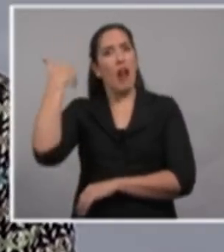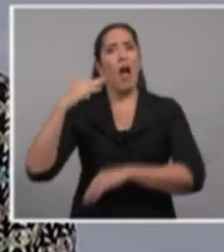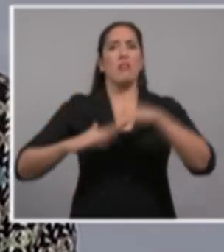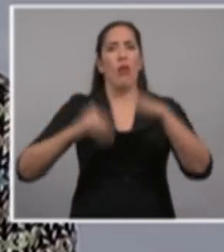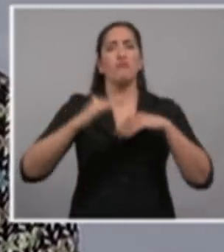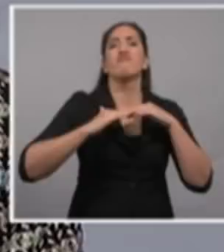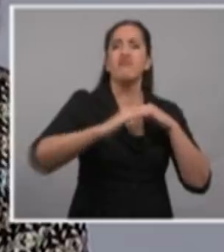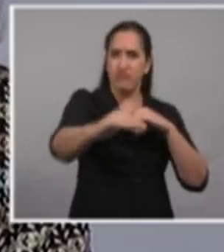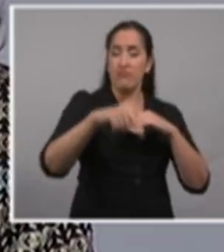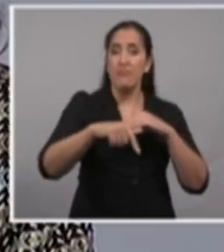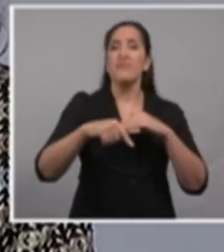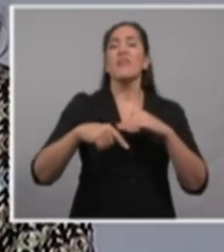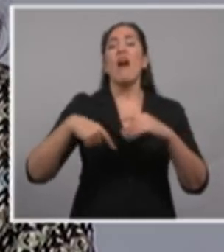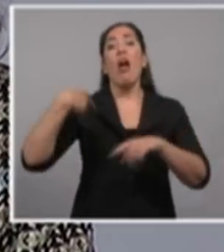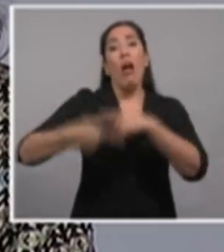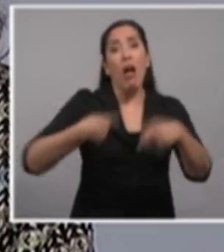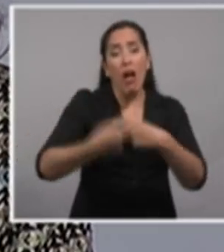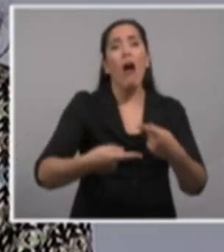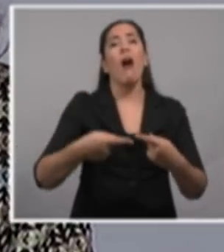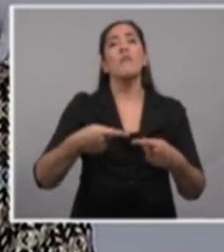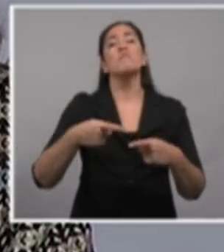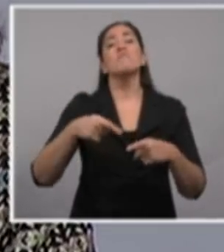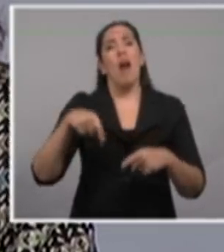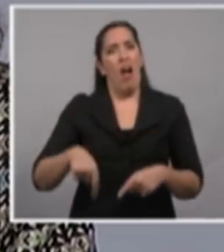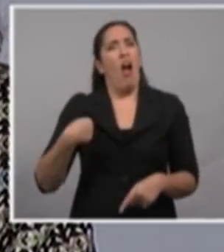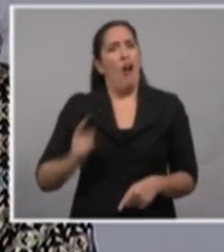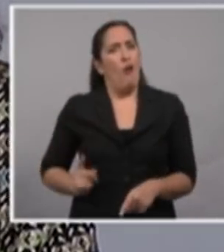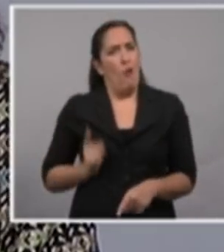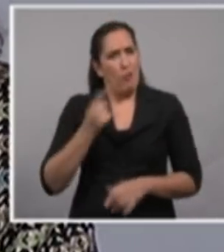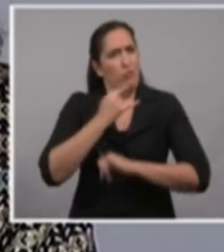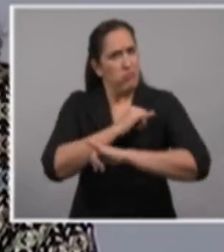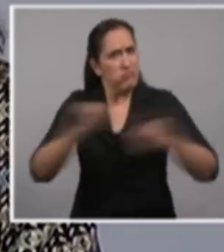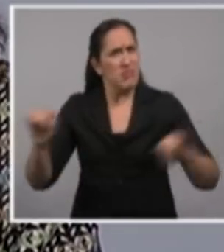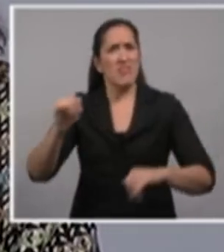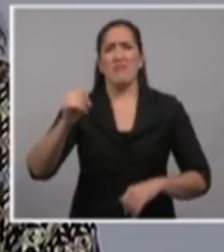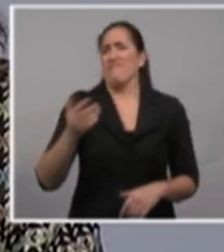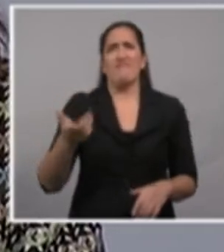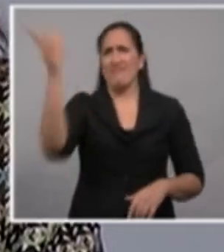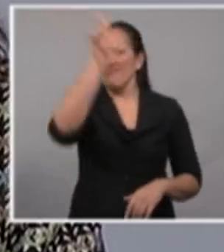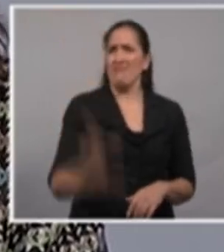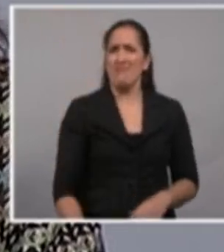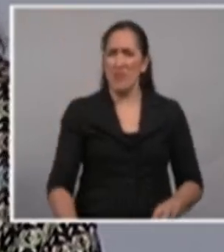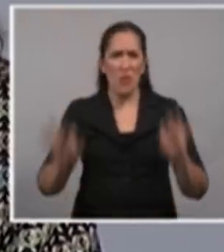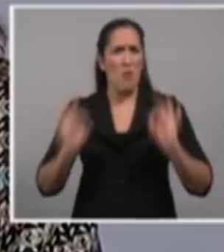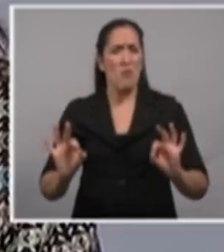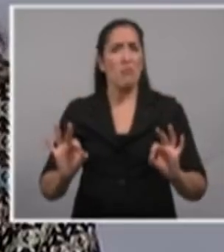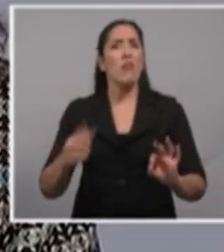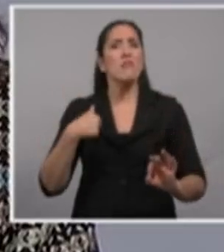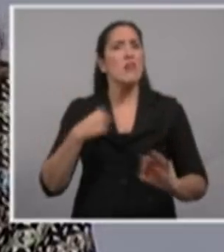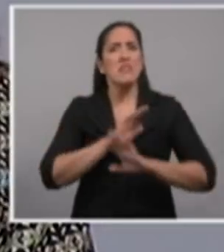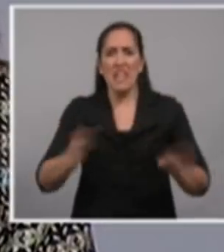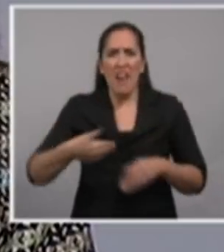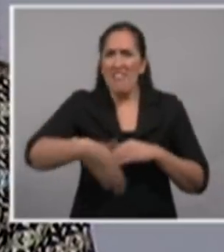Hoy podemos decir con mucho orgullo a lo largo y a lo ancho del país que prácticamente va a